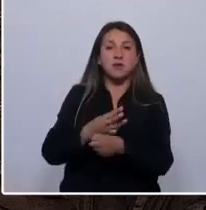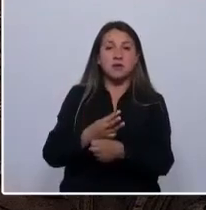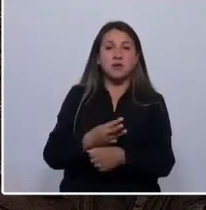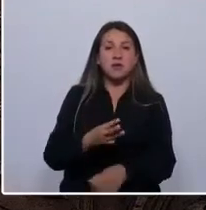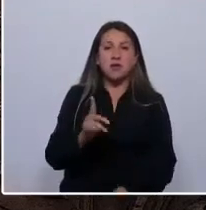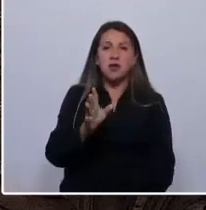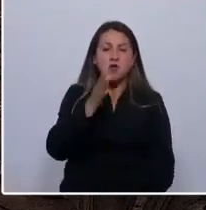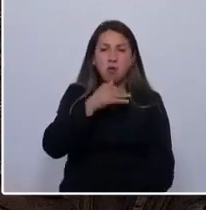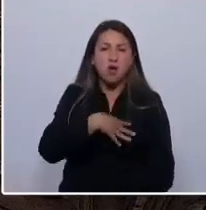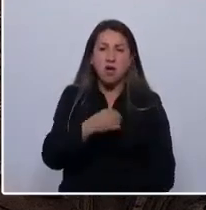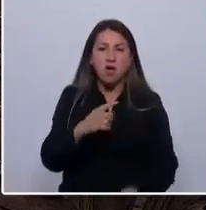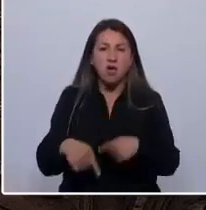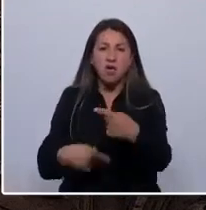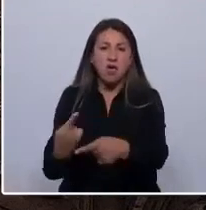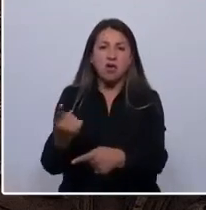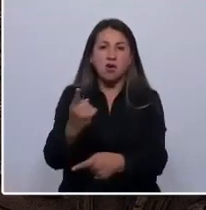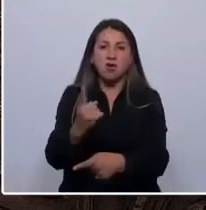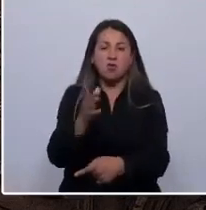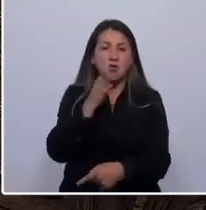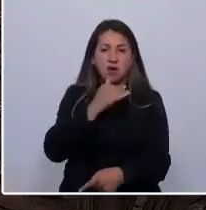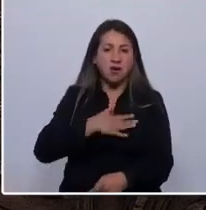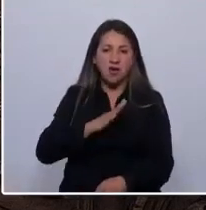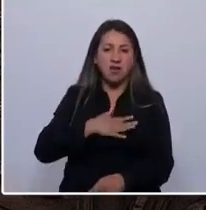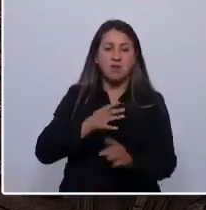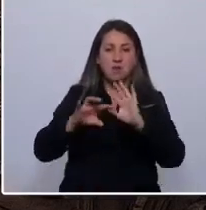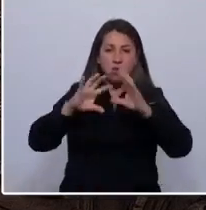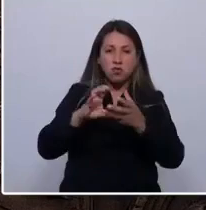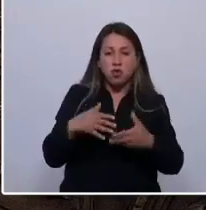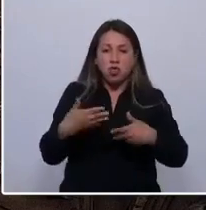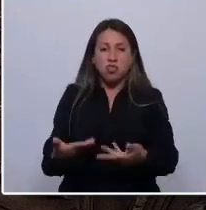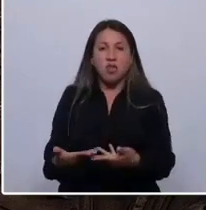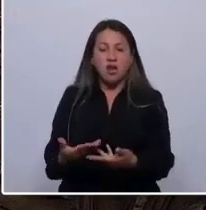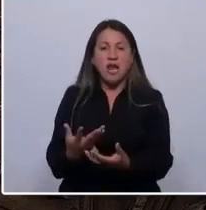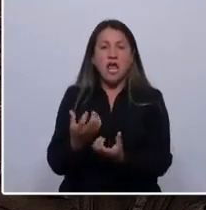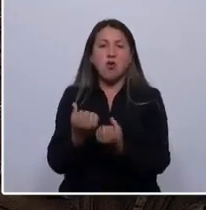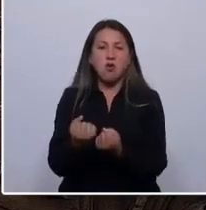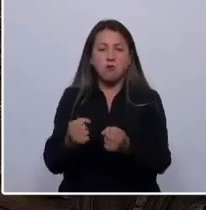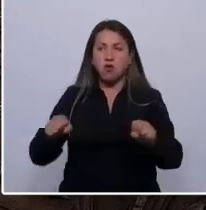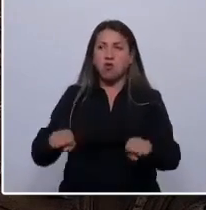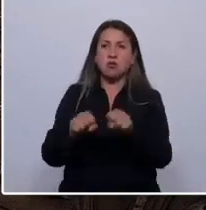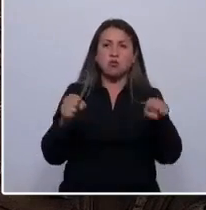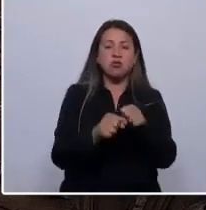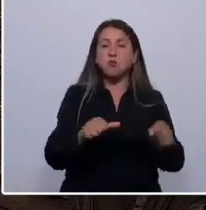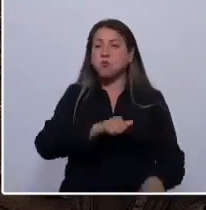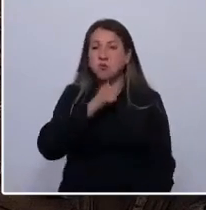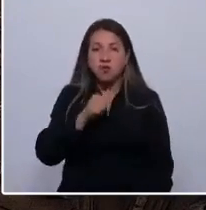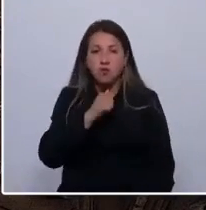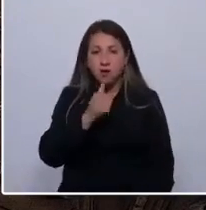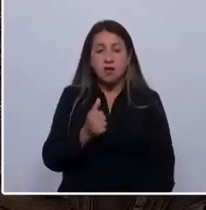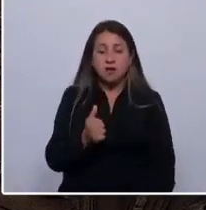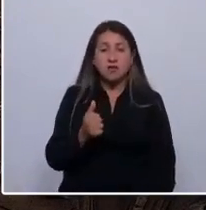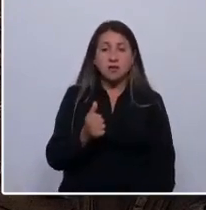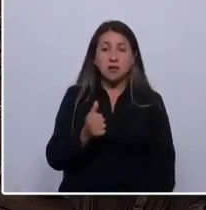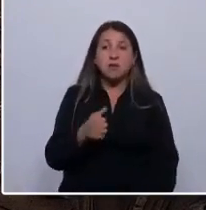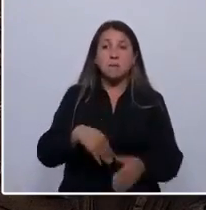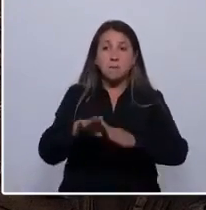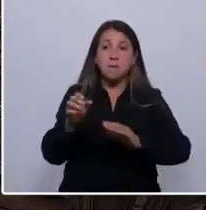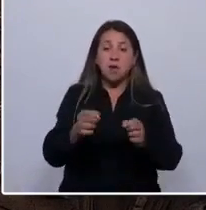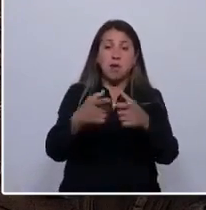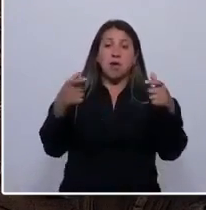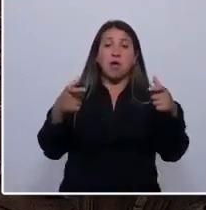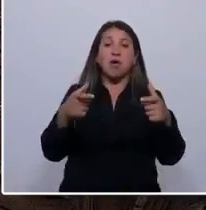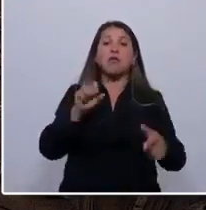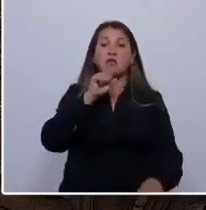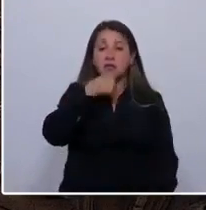hijos porque no quieren este mundo tan lleno de pobreza, egoísmo y destrucción del medio que les van a dejar a ellos. Es